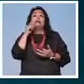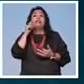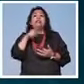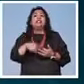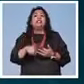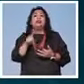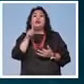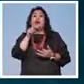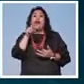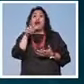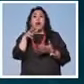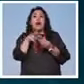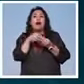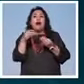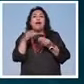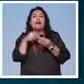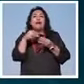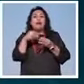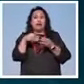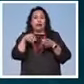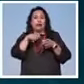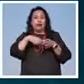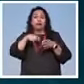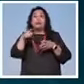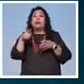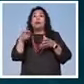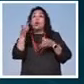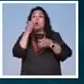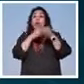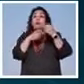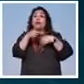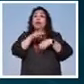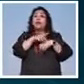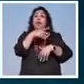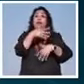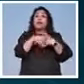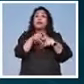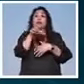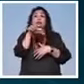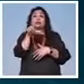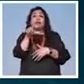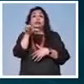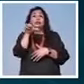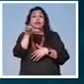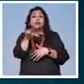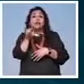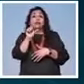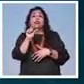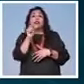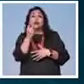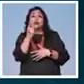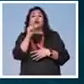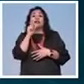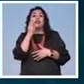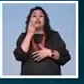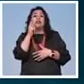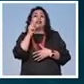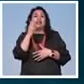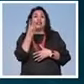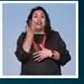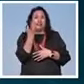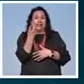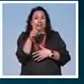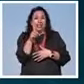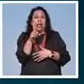calientito. Las presentaciones se llevarán a cabo los días 15, 16, 17, 21, 22 y 23